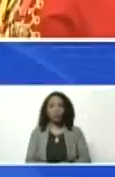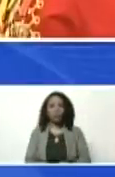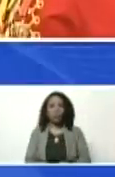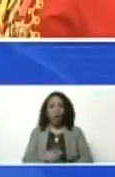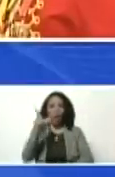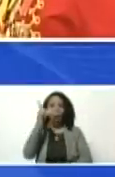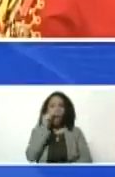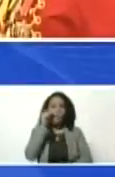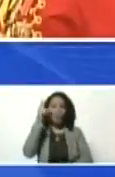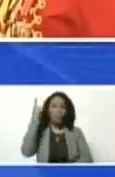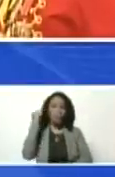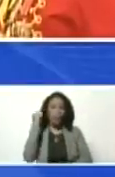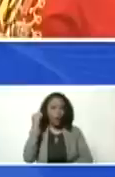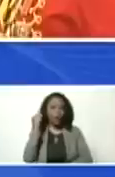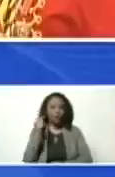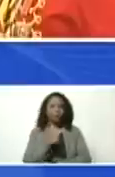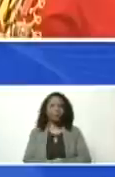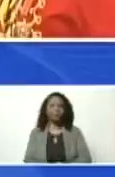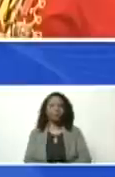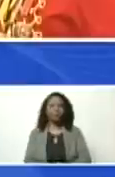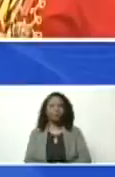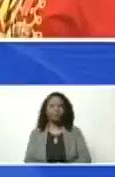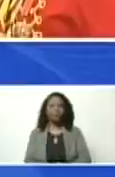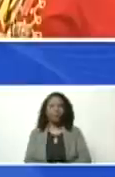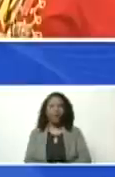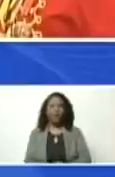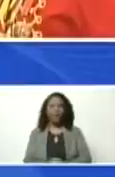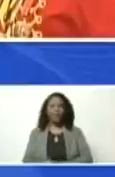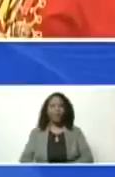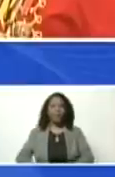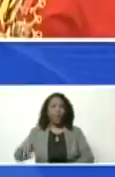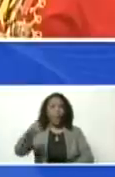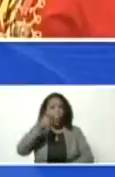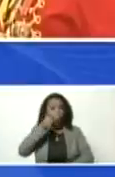Hombres y mujeres de la Guardia de Honor Militar,